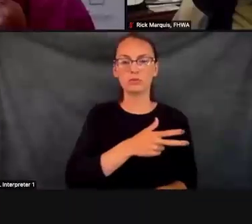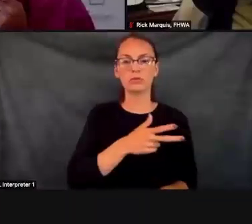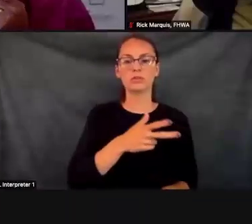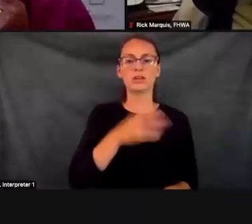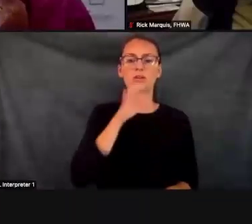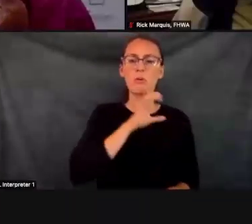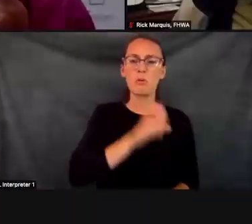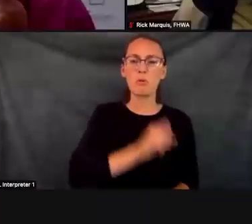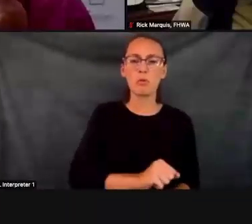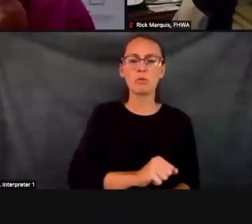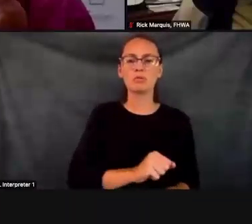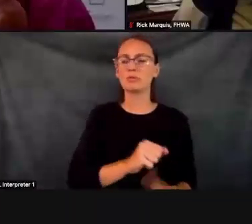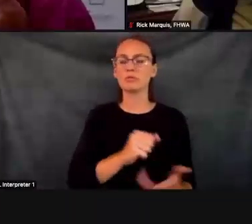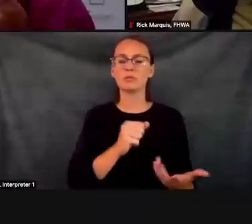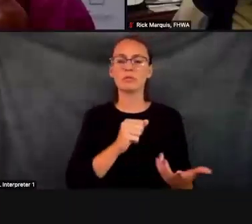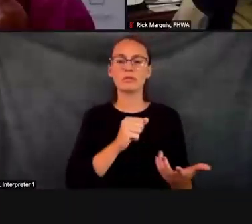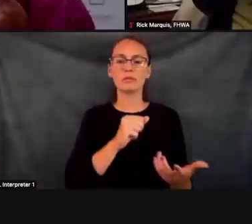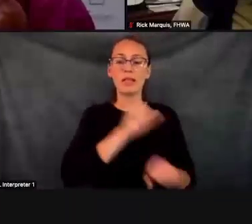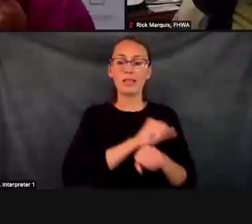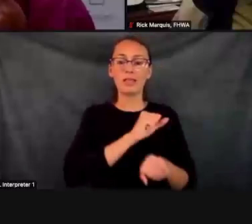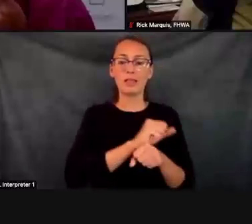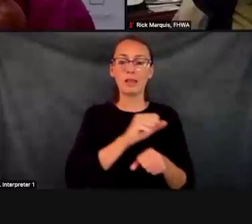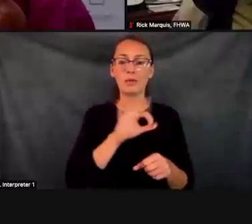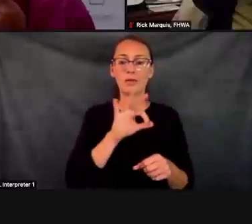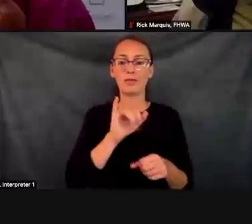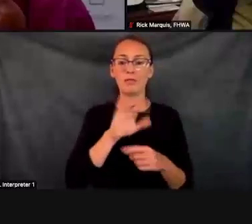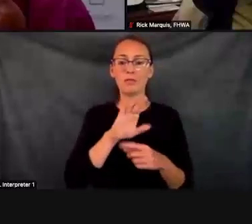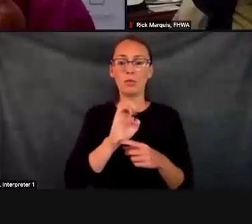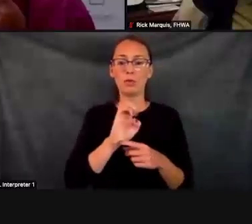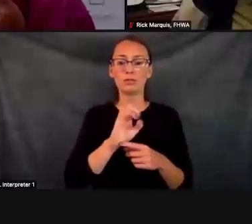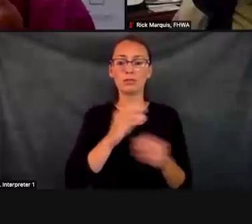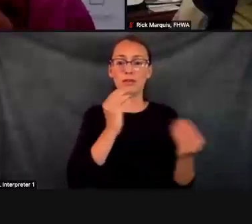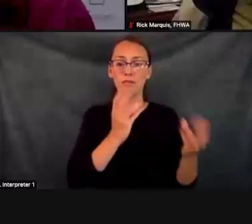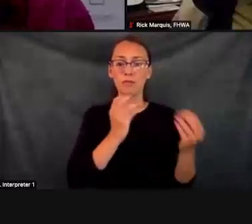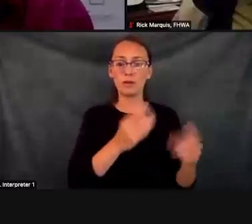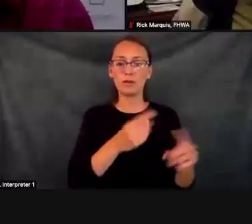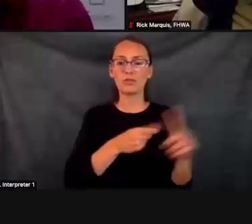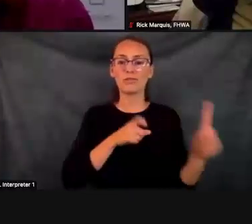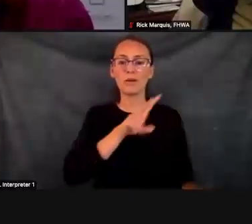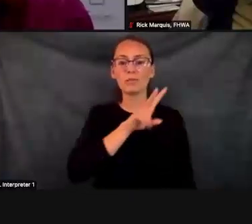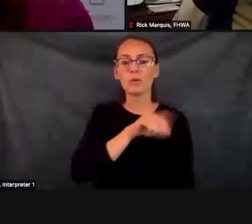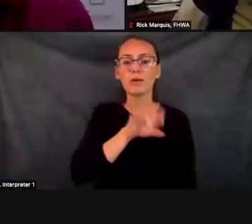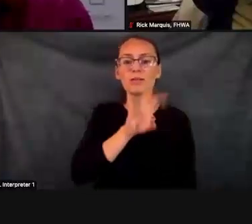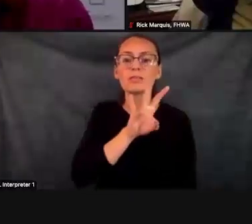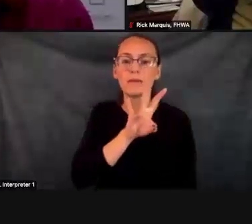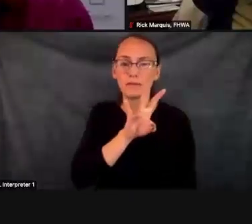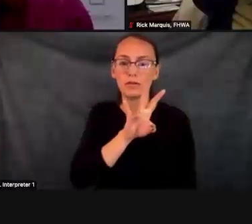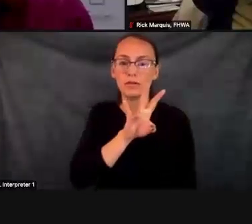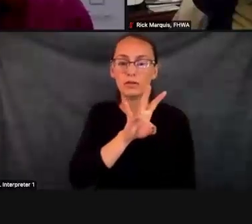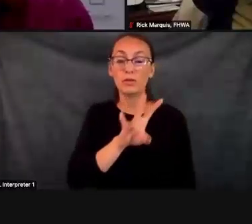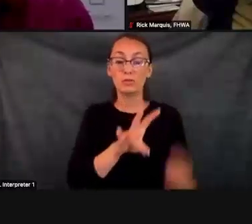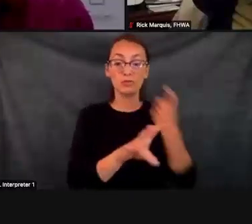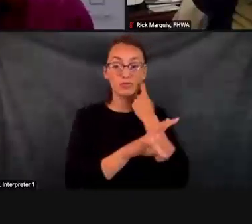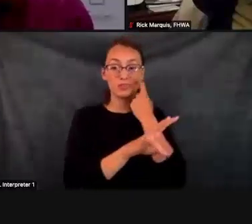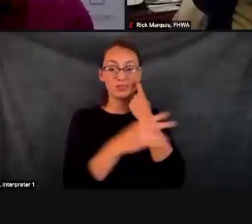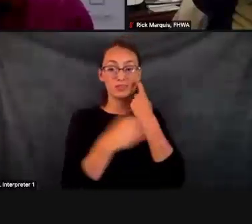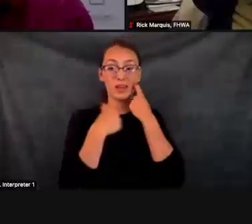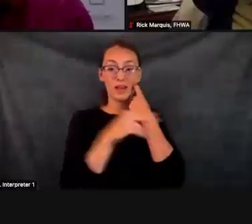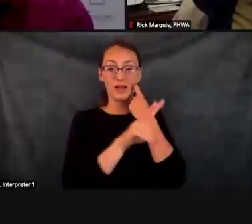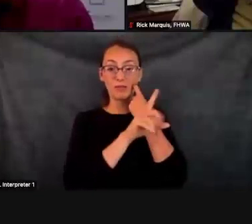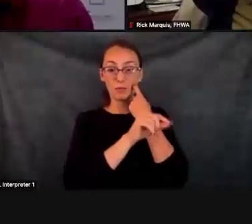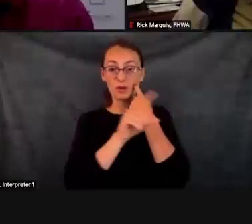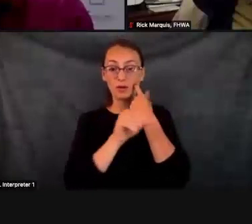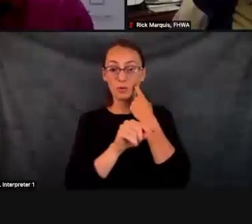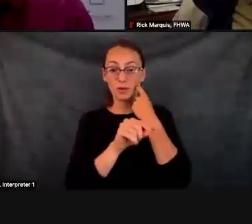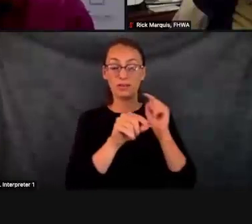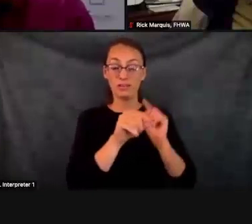Tiene información vieja del censo de 2008.